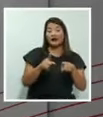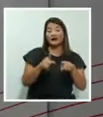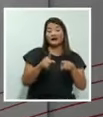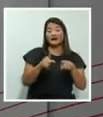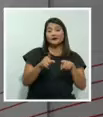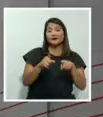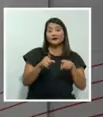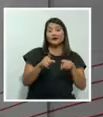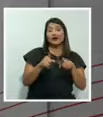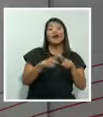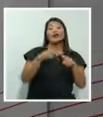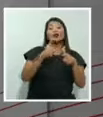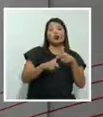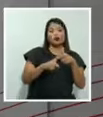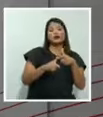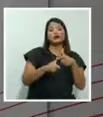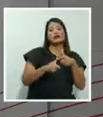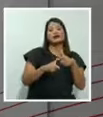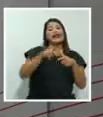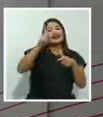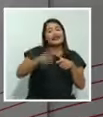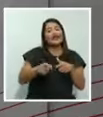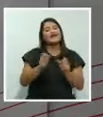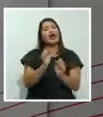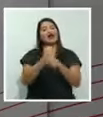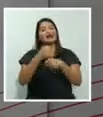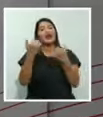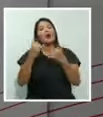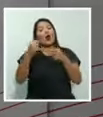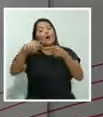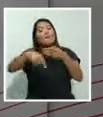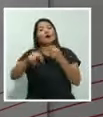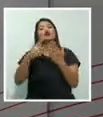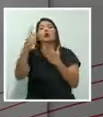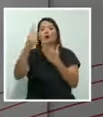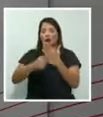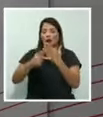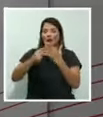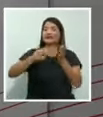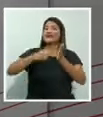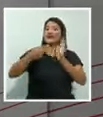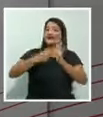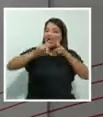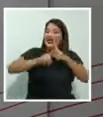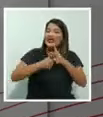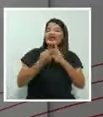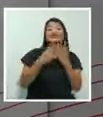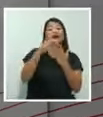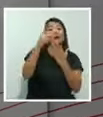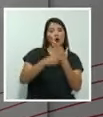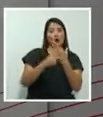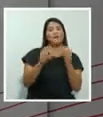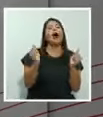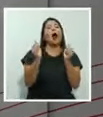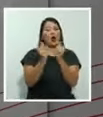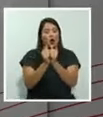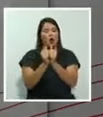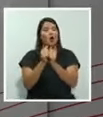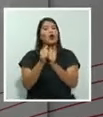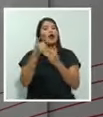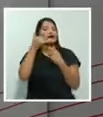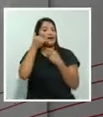en el programa próximo, se debe de iniciar el programa con esa llamada que quedó pendiente. Okay. Entonces, el día de